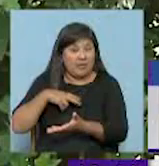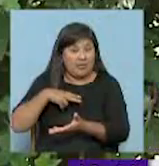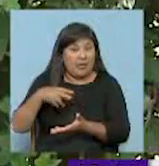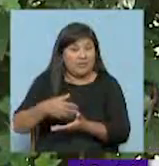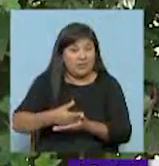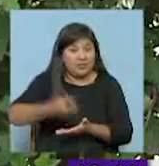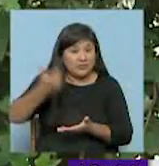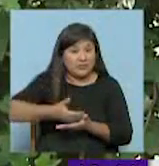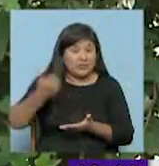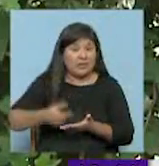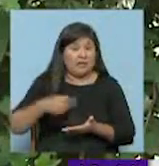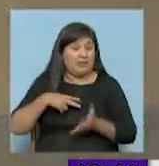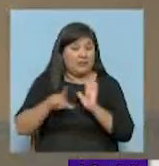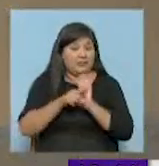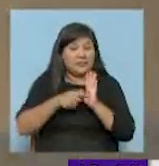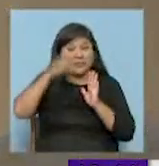ilegítimo.